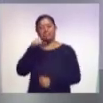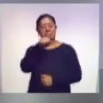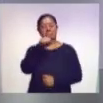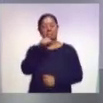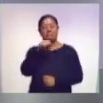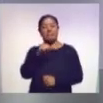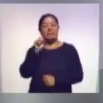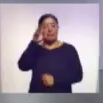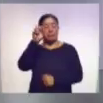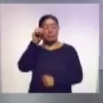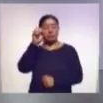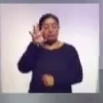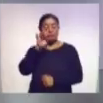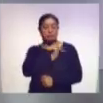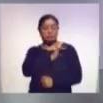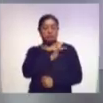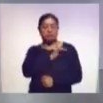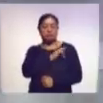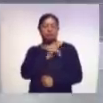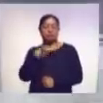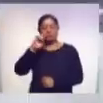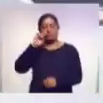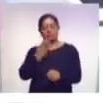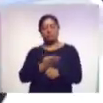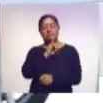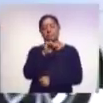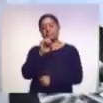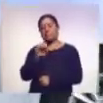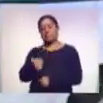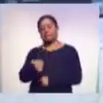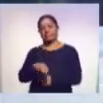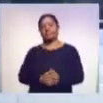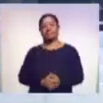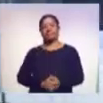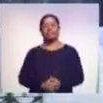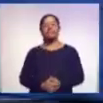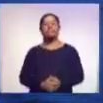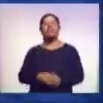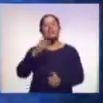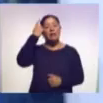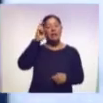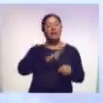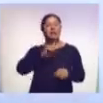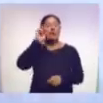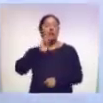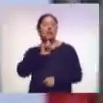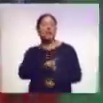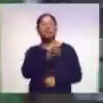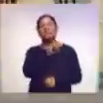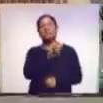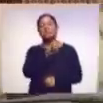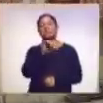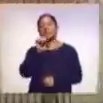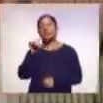cargo del Instituto Estatal de la Mujer. La directora del Instituto Estatal de la Mujer,